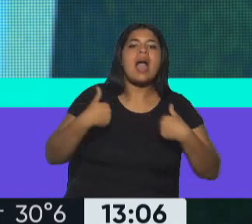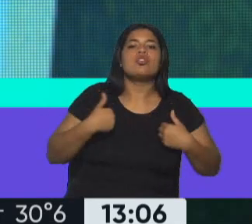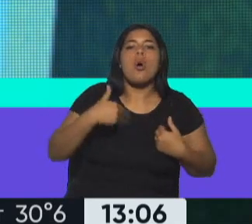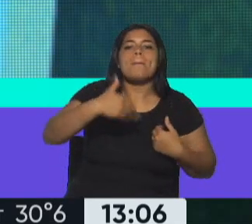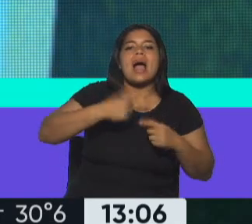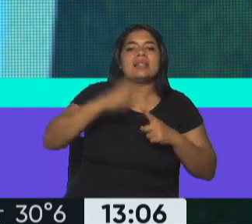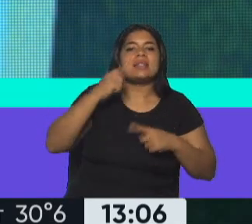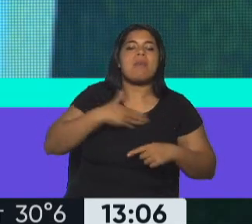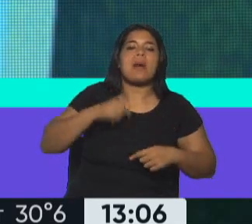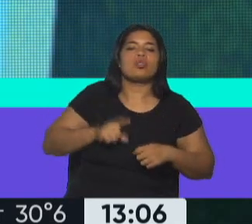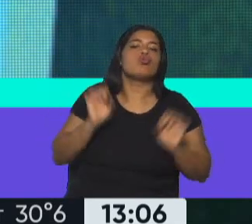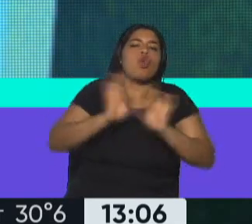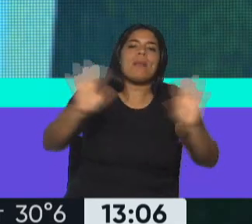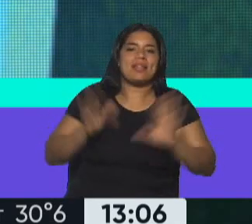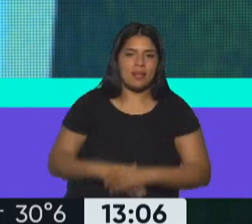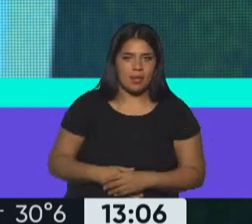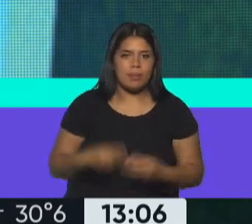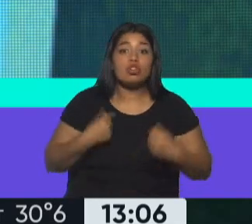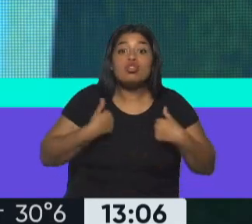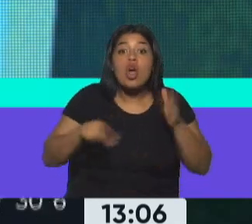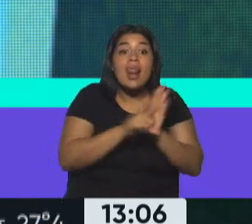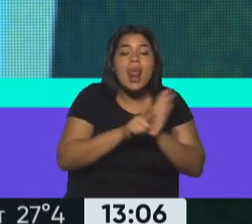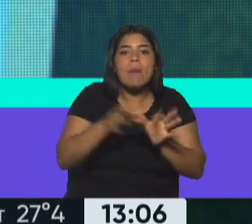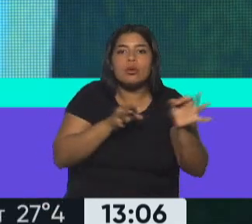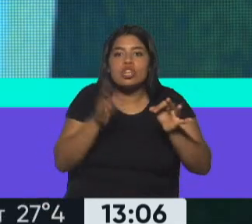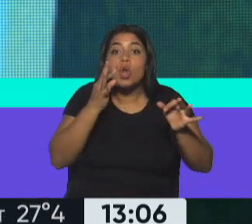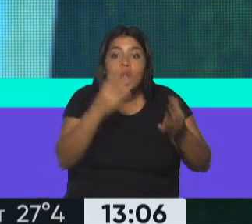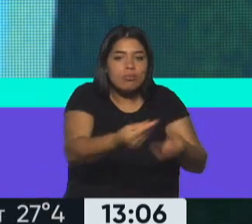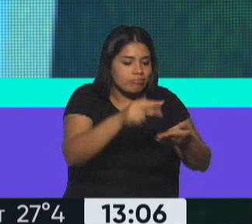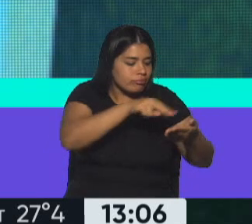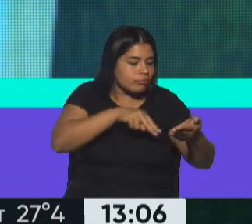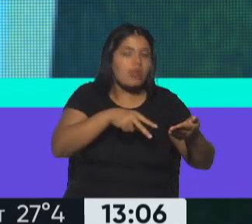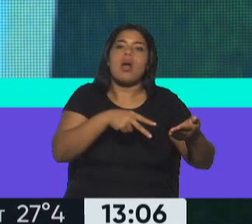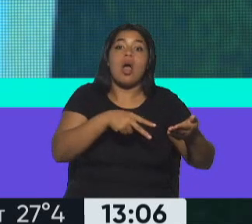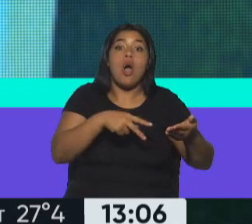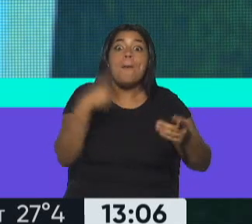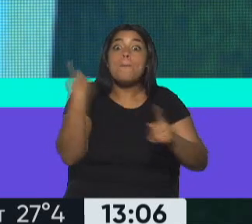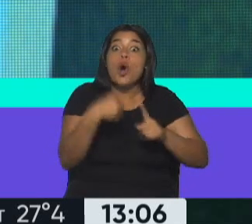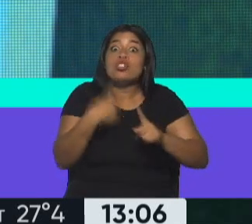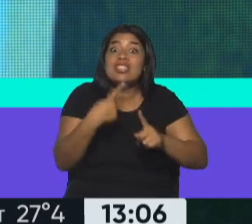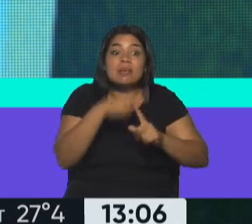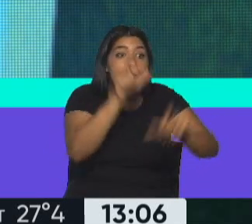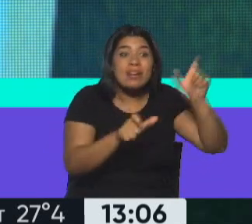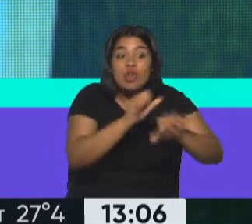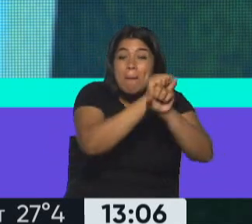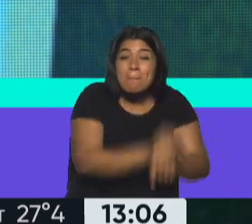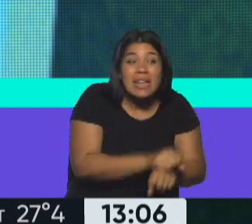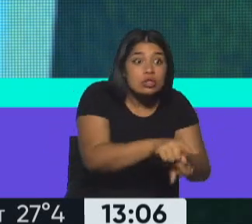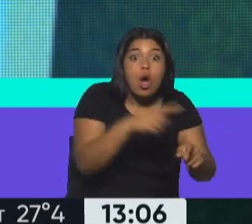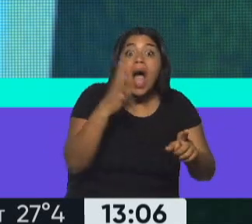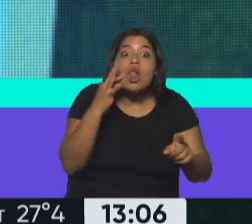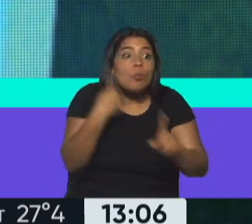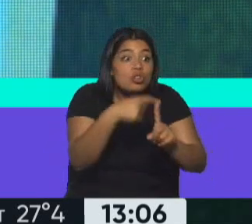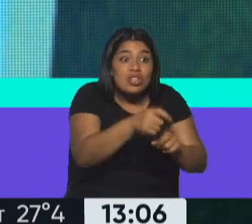legisladora yo lo primero que hago es sacar una ley un proyecto donde no a los beneficios hay respetando los jueces los jueces